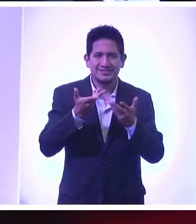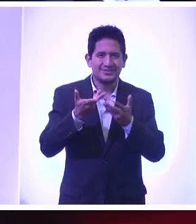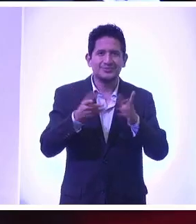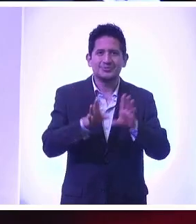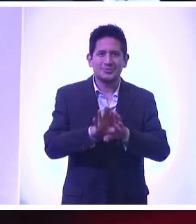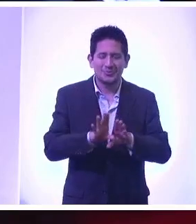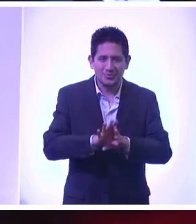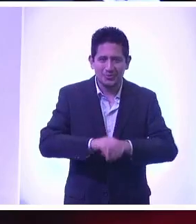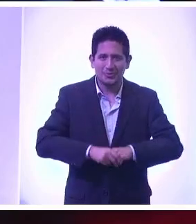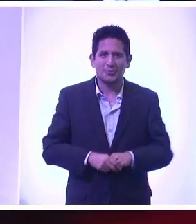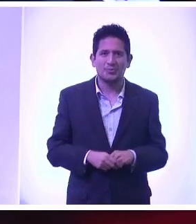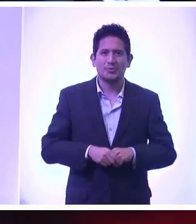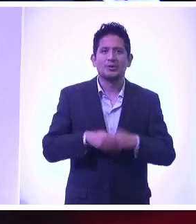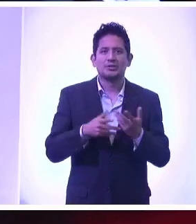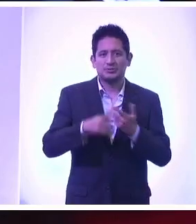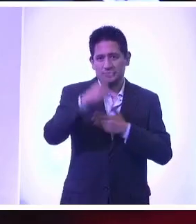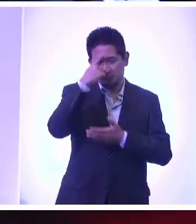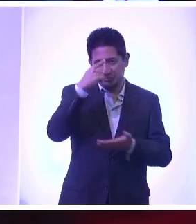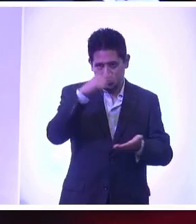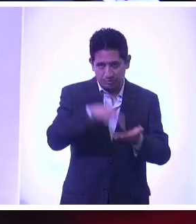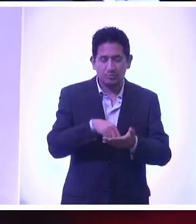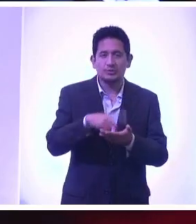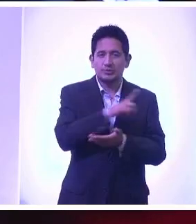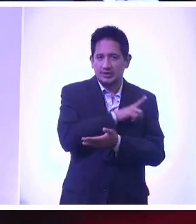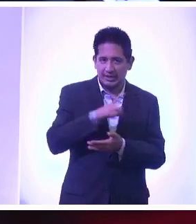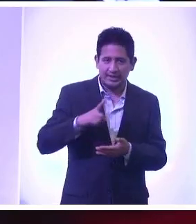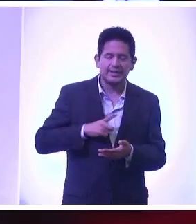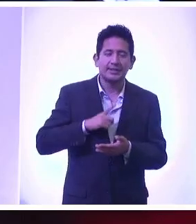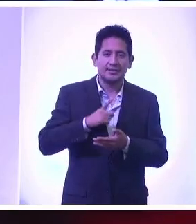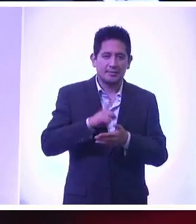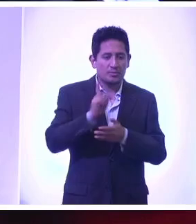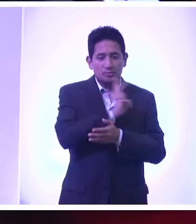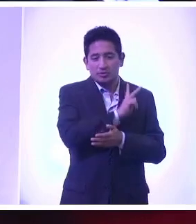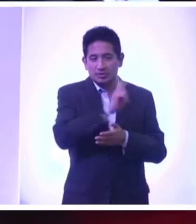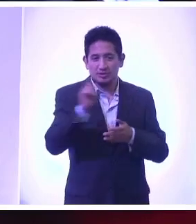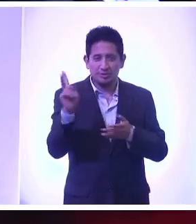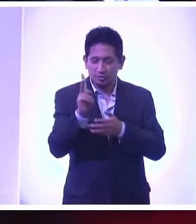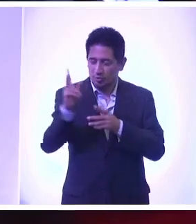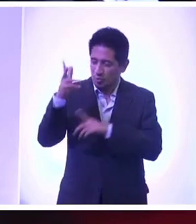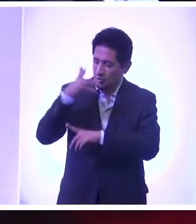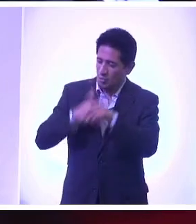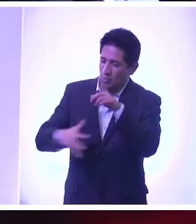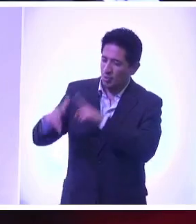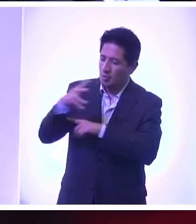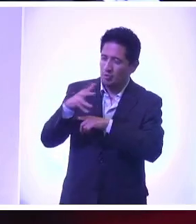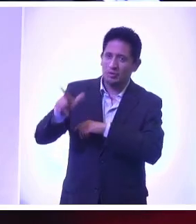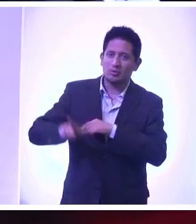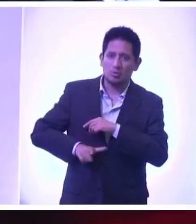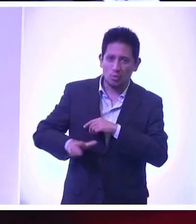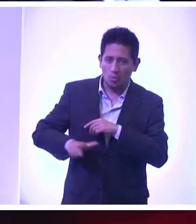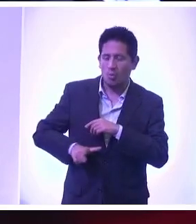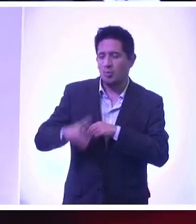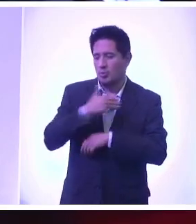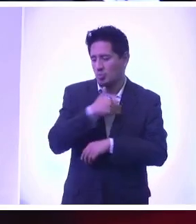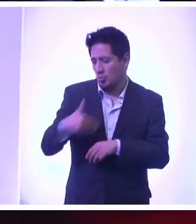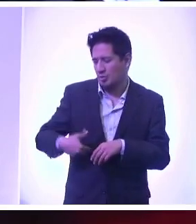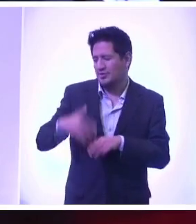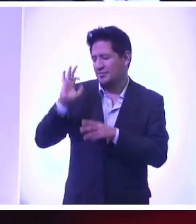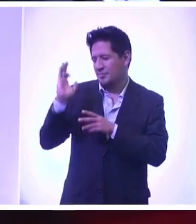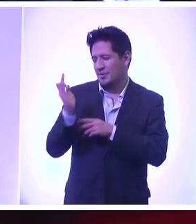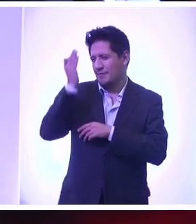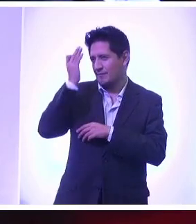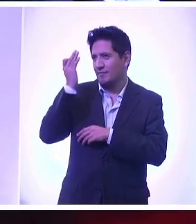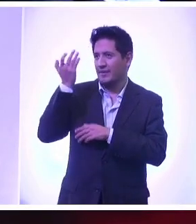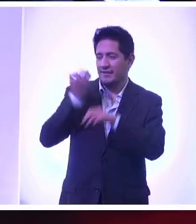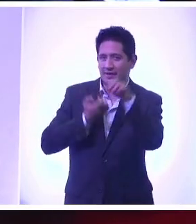servicio de carrera en en todas las áreas de de del gobierno y en los tres niveles de gobierno no municipal Federal eh Y